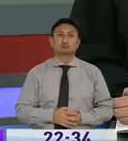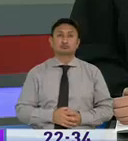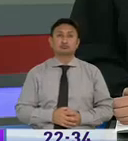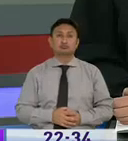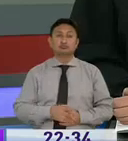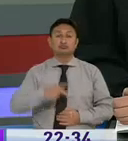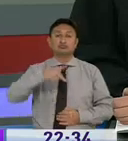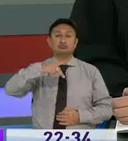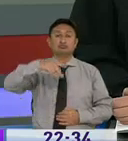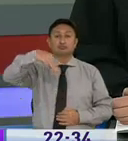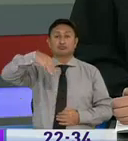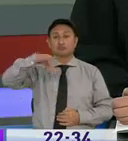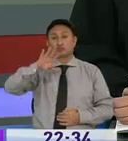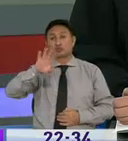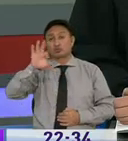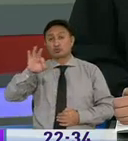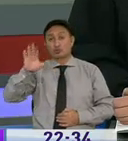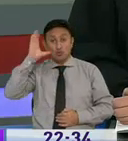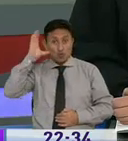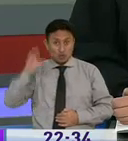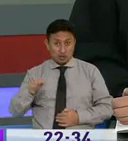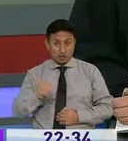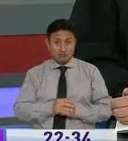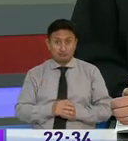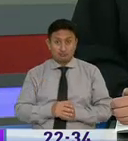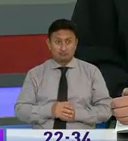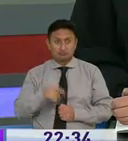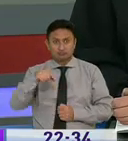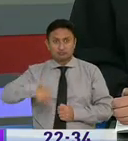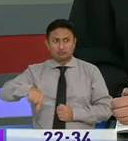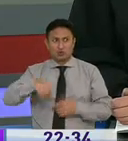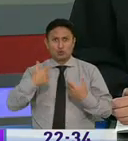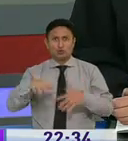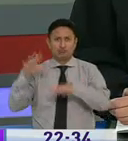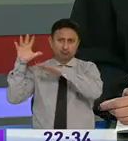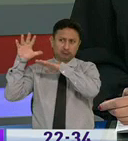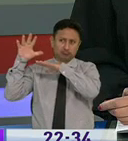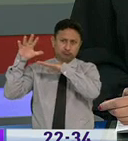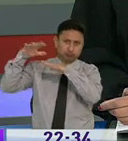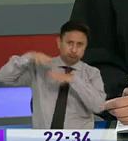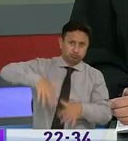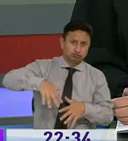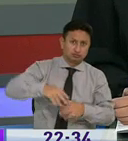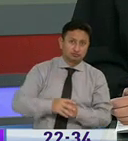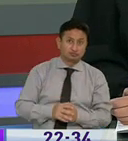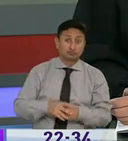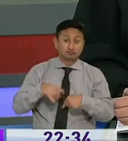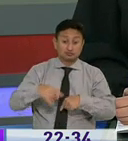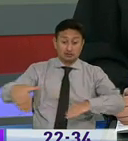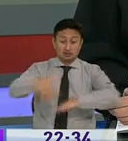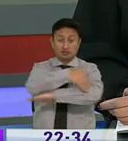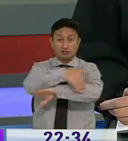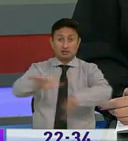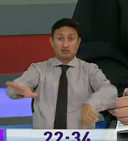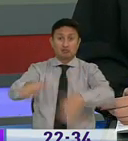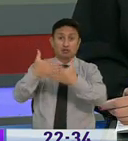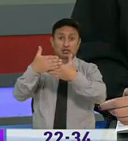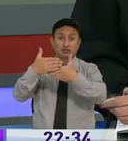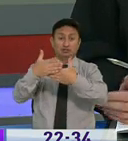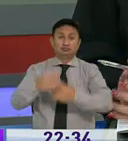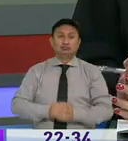El kilómetro 49 de la vía Cuenca Molleturo se registró un deslizamiento de tierra que provocó el cierre de la